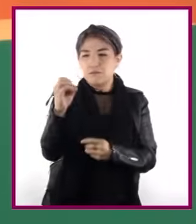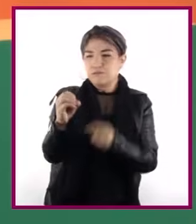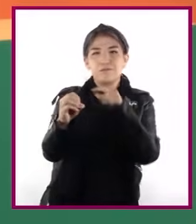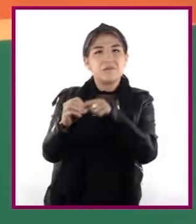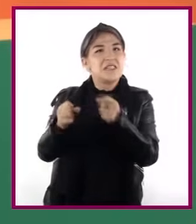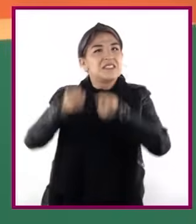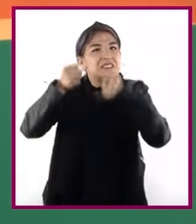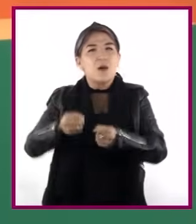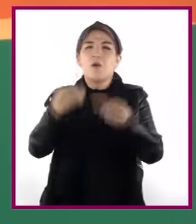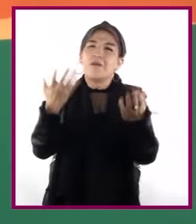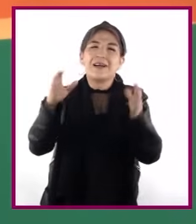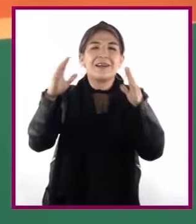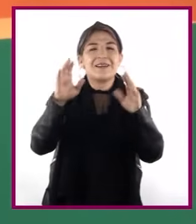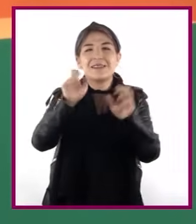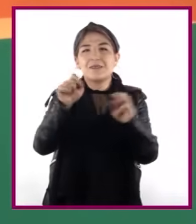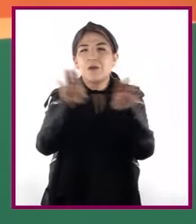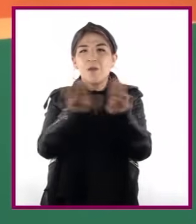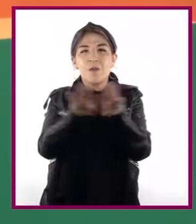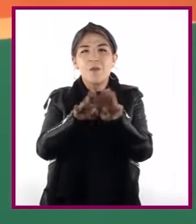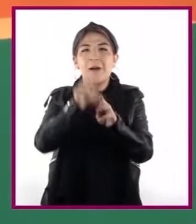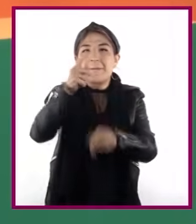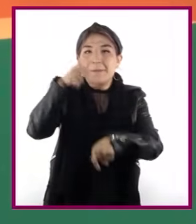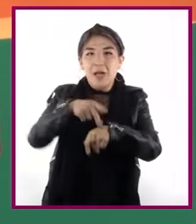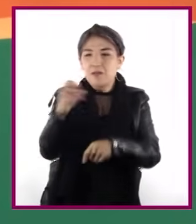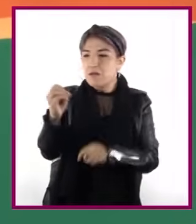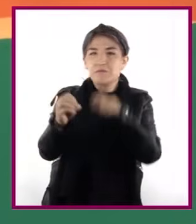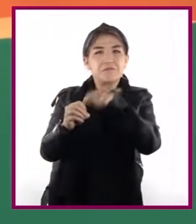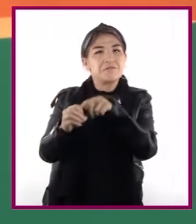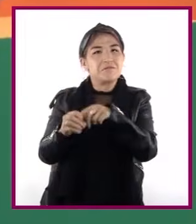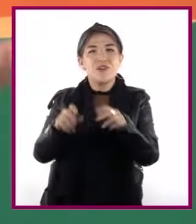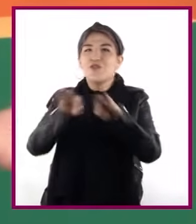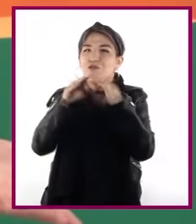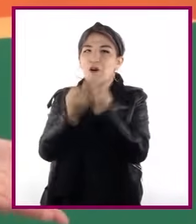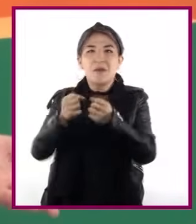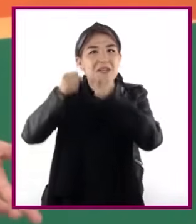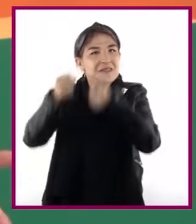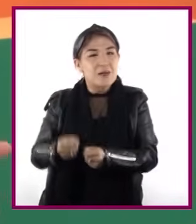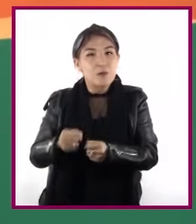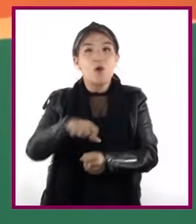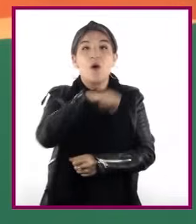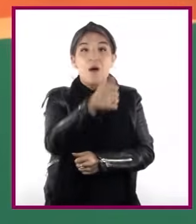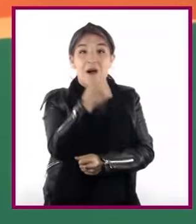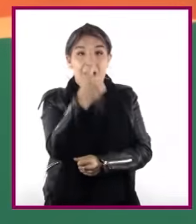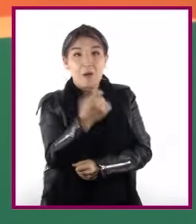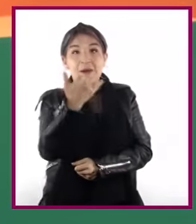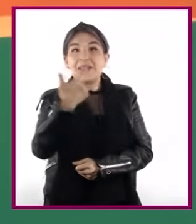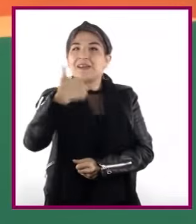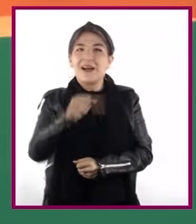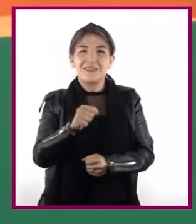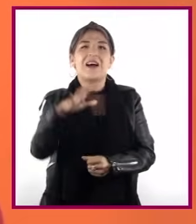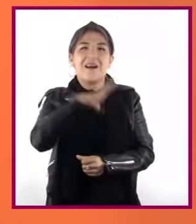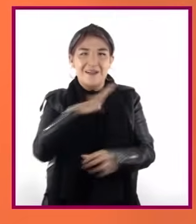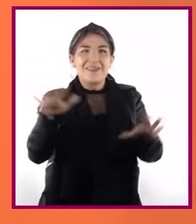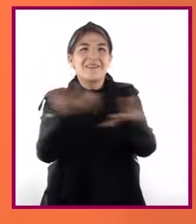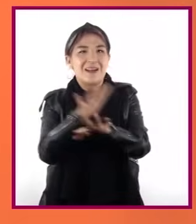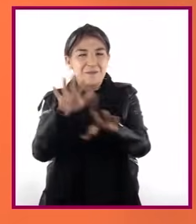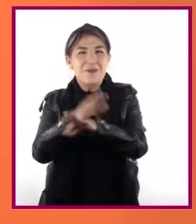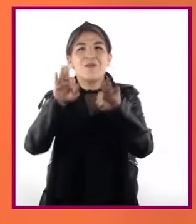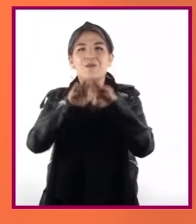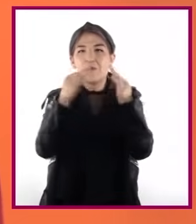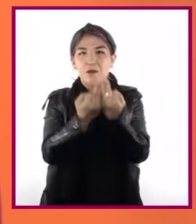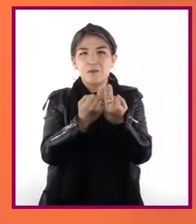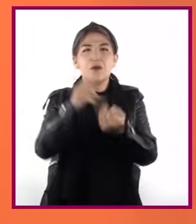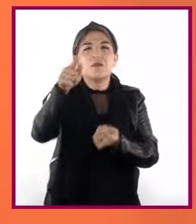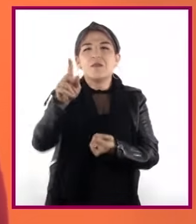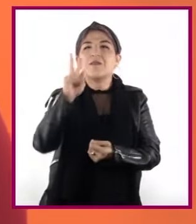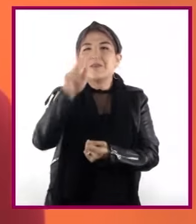determinada diferente de la de líquidos y gases, además de otras diferencias que se pueden observar. De tal